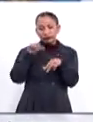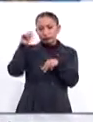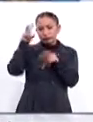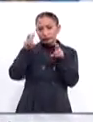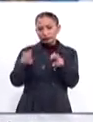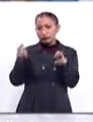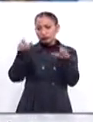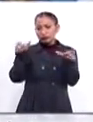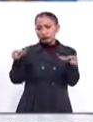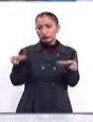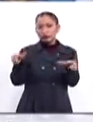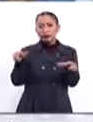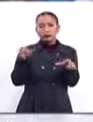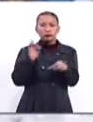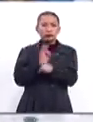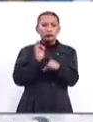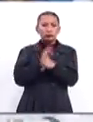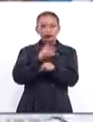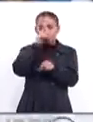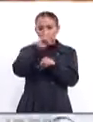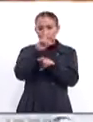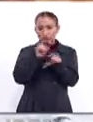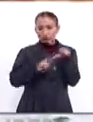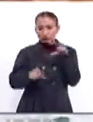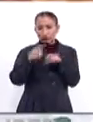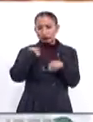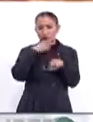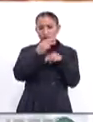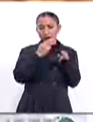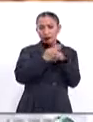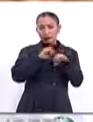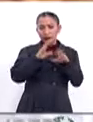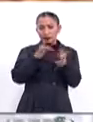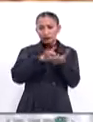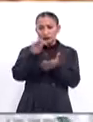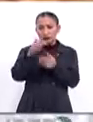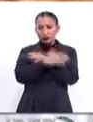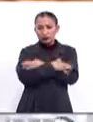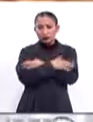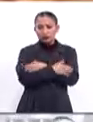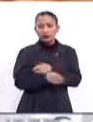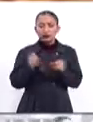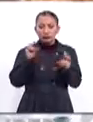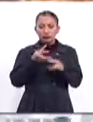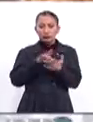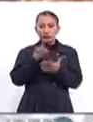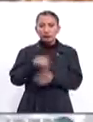otros temas de seguridad nacional en México y en el mundo, por supuesto. Gracias, un fuerte abrazo. Hasta luego, gracias.